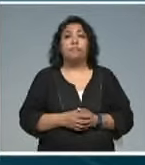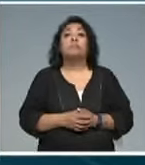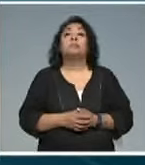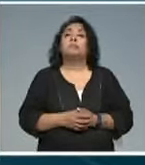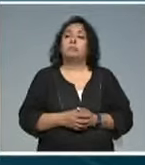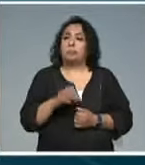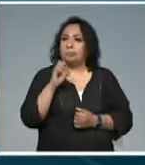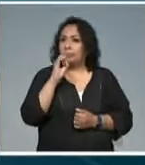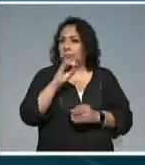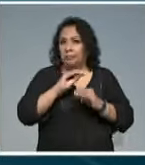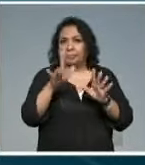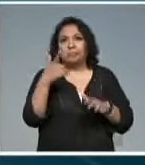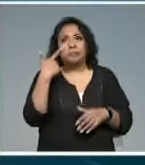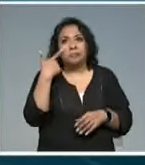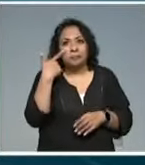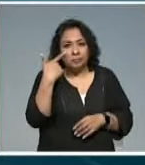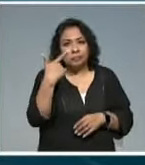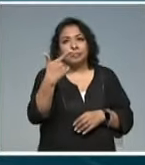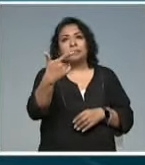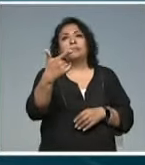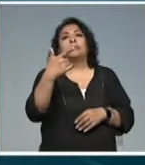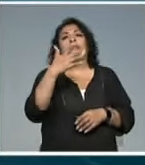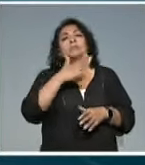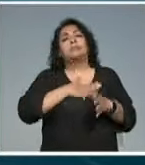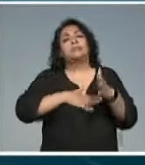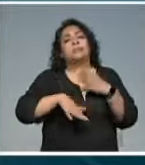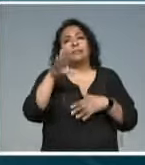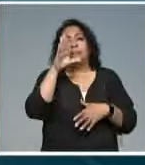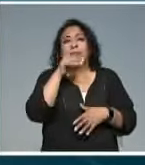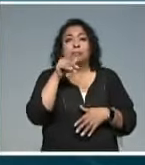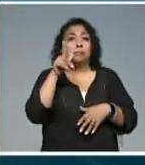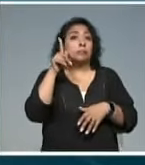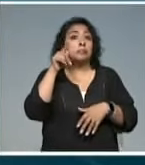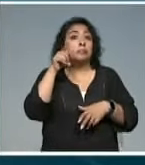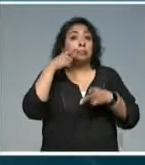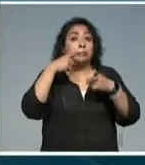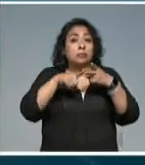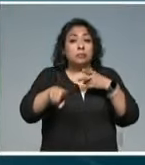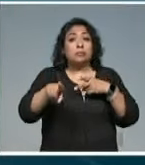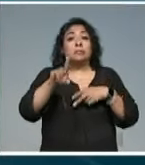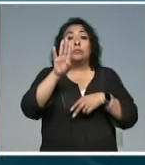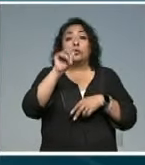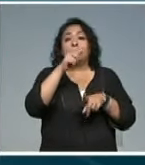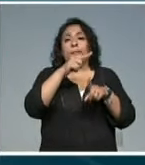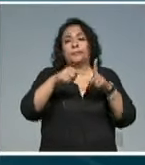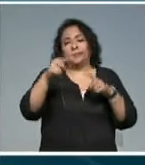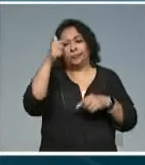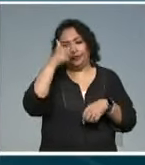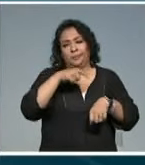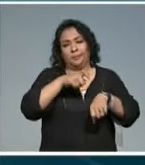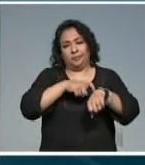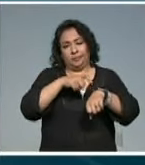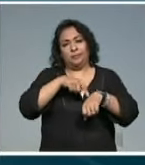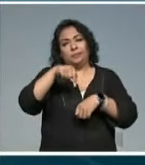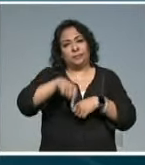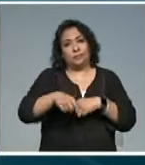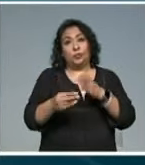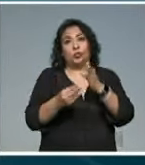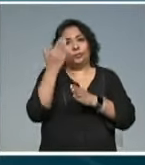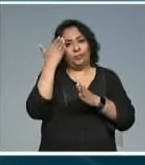Por supuesto que no nos vamos a perder Me Canso Ganso a partir de mañana 9:30 de la noche en esta